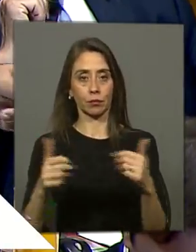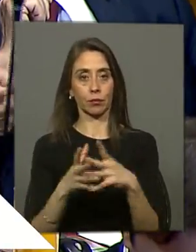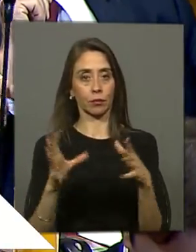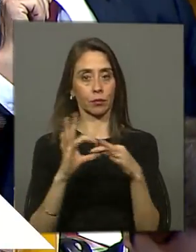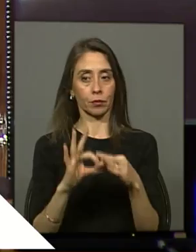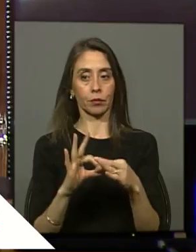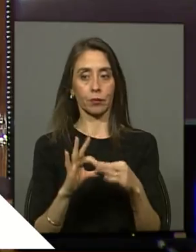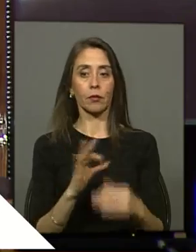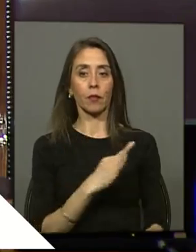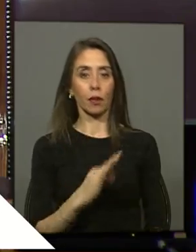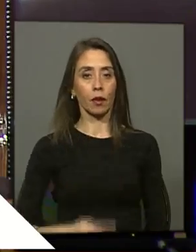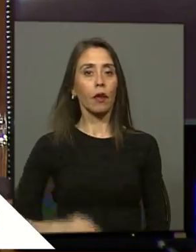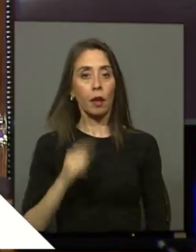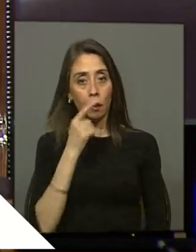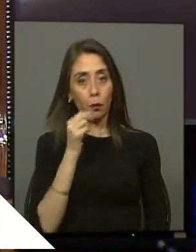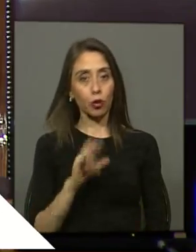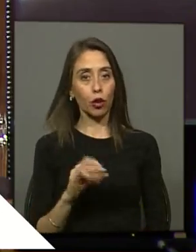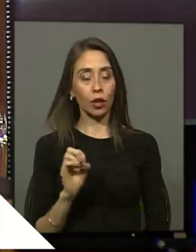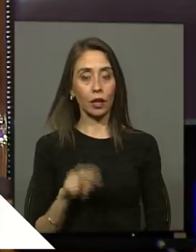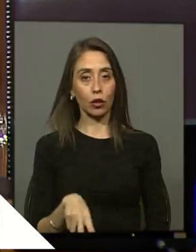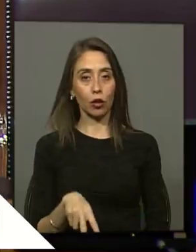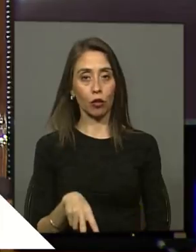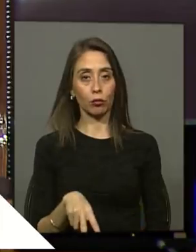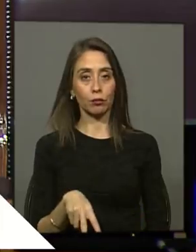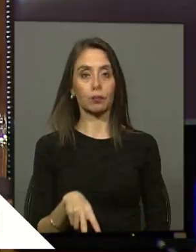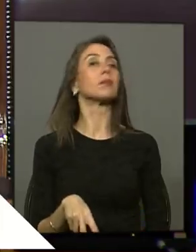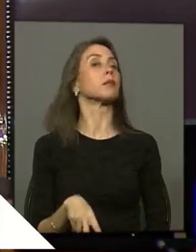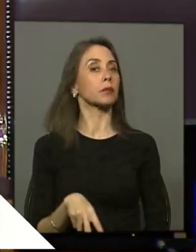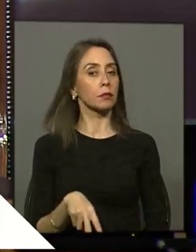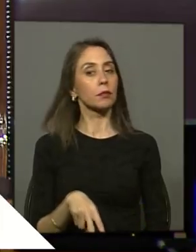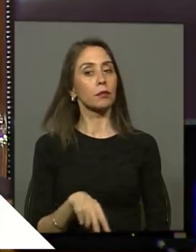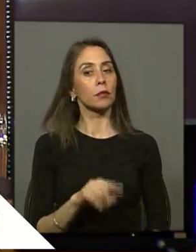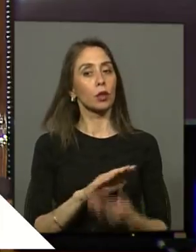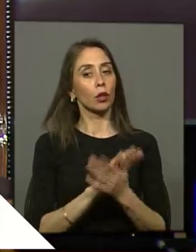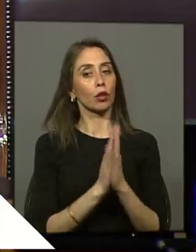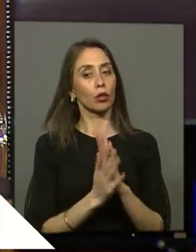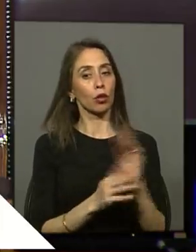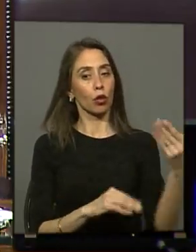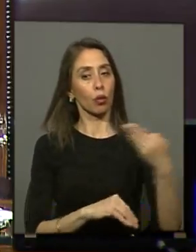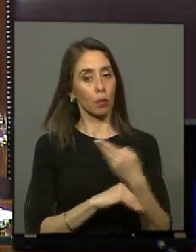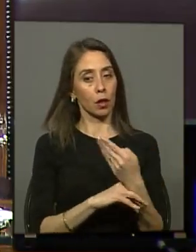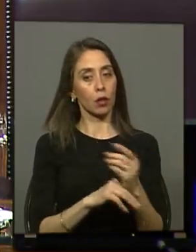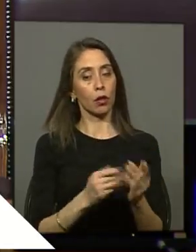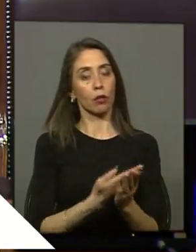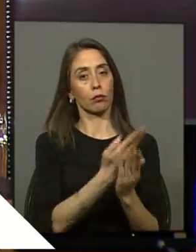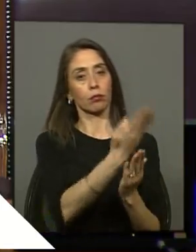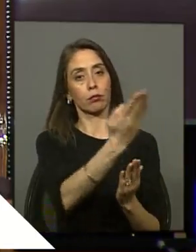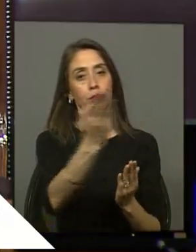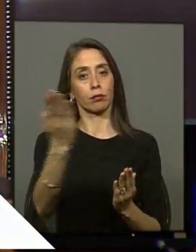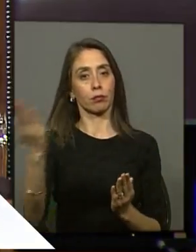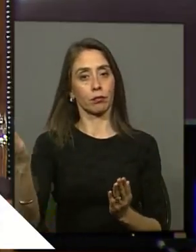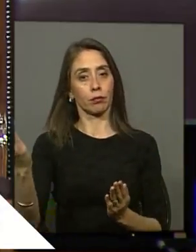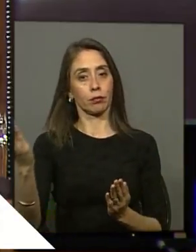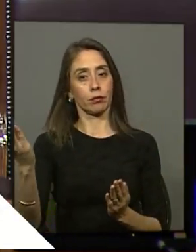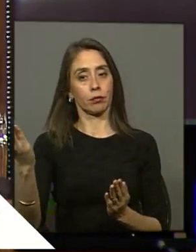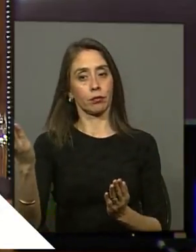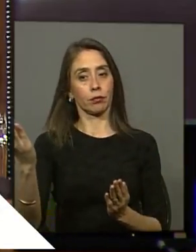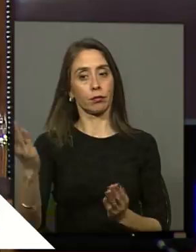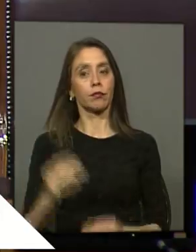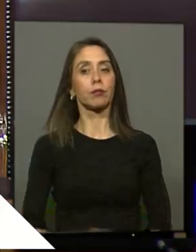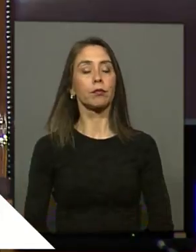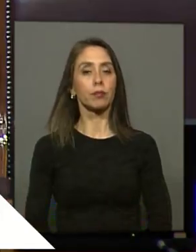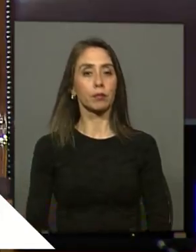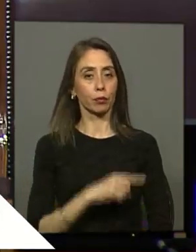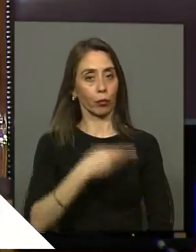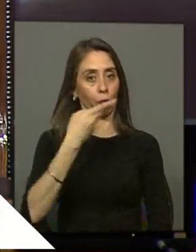gracias diputado Ricardo Rincón González vamos a despachar todos y cada uno de los oficios solicitados en